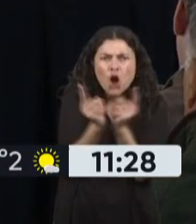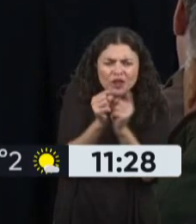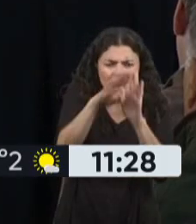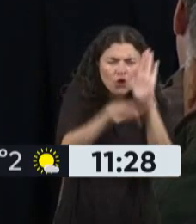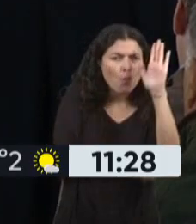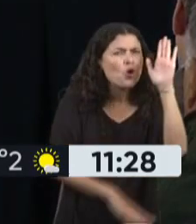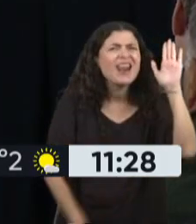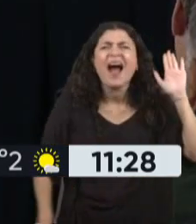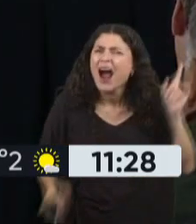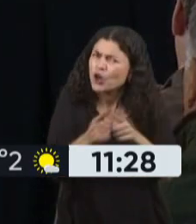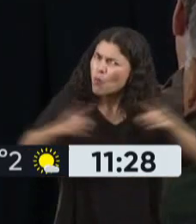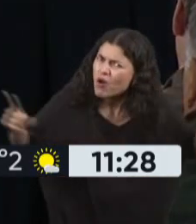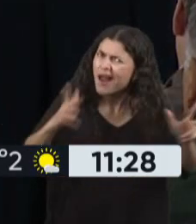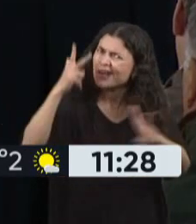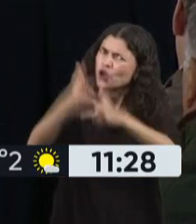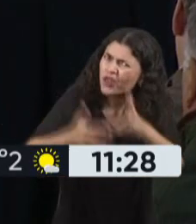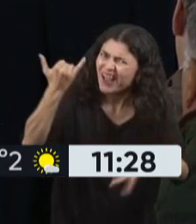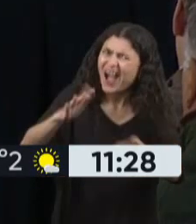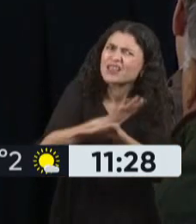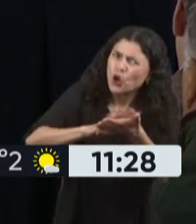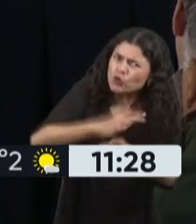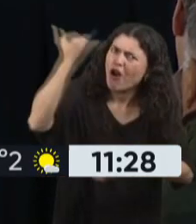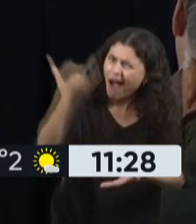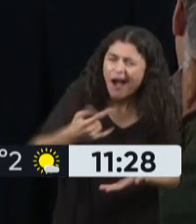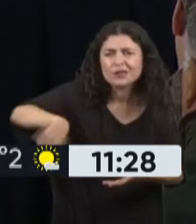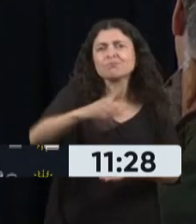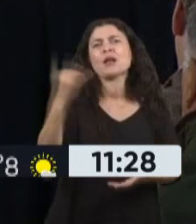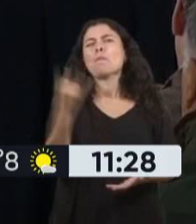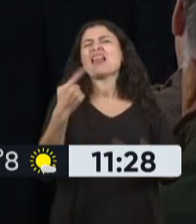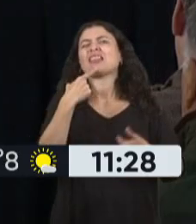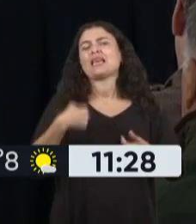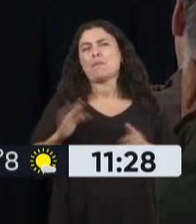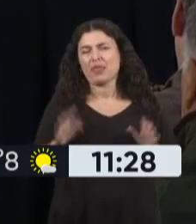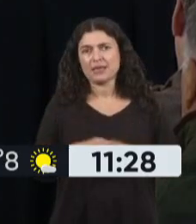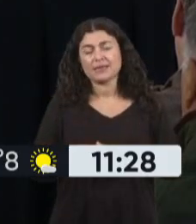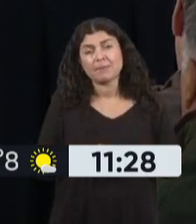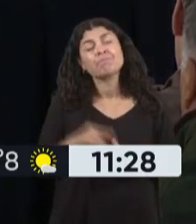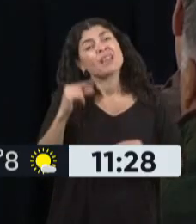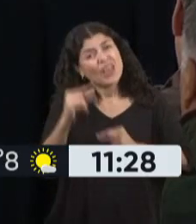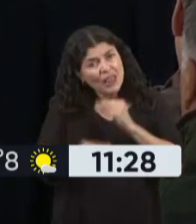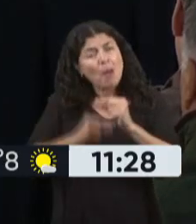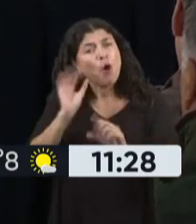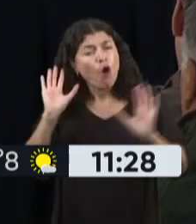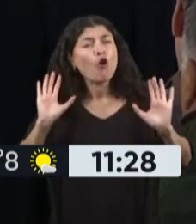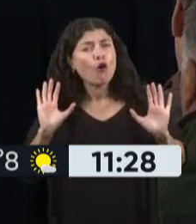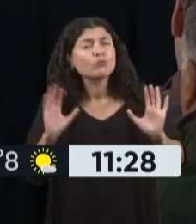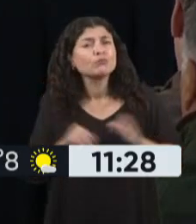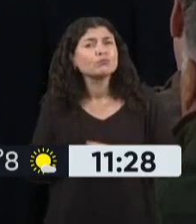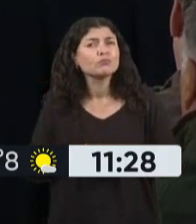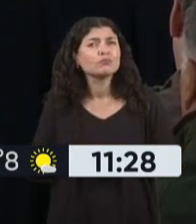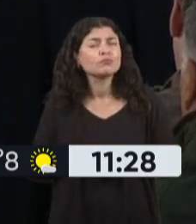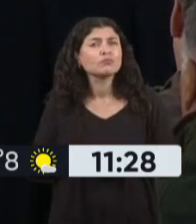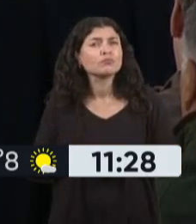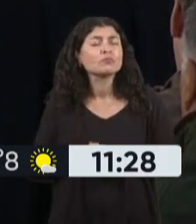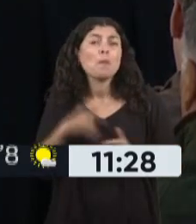complicado. Y ahí una de las cosas que nosotros vemos es que lo que